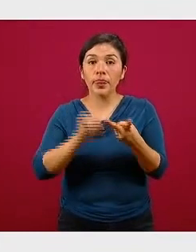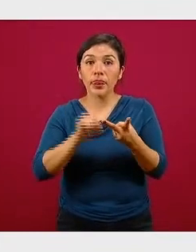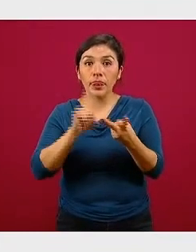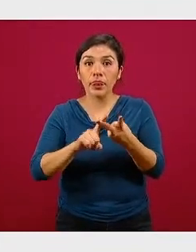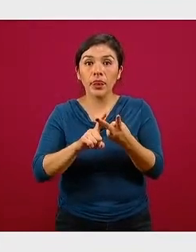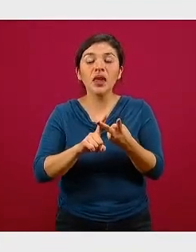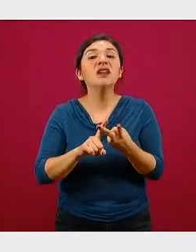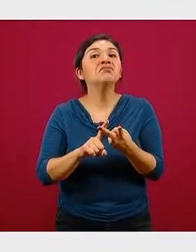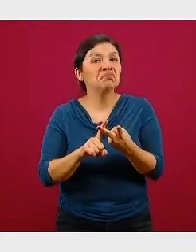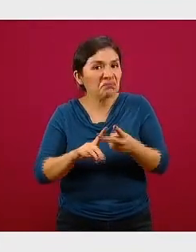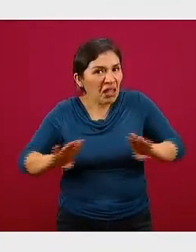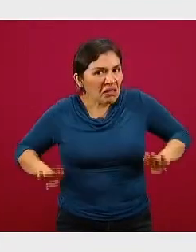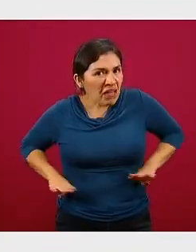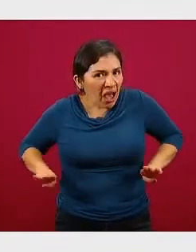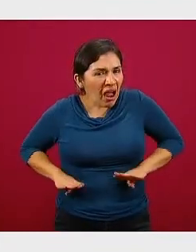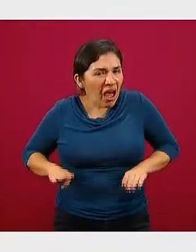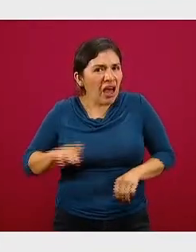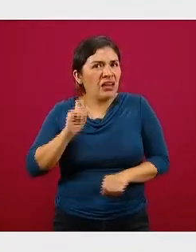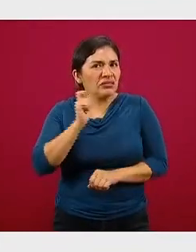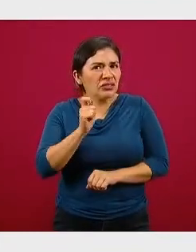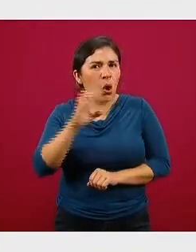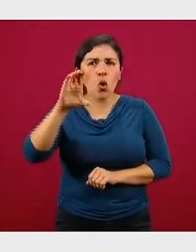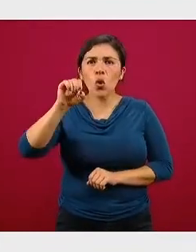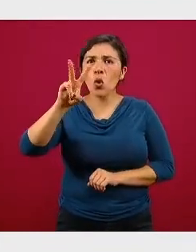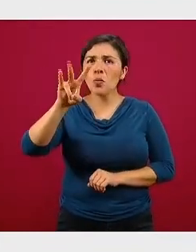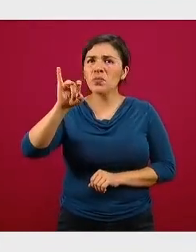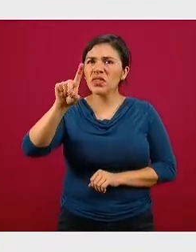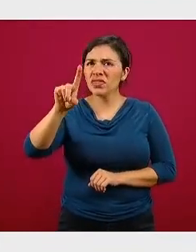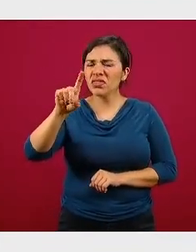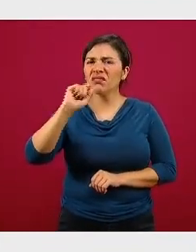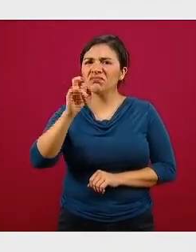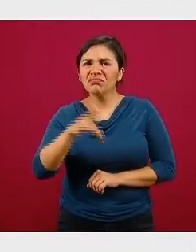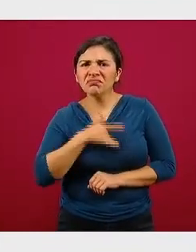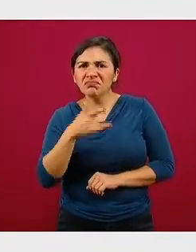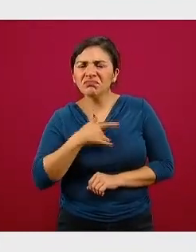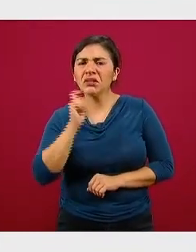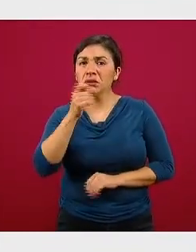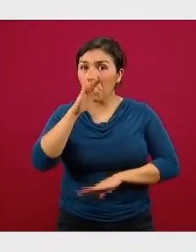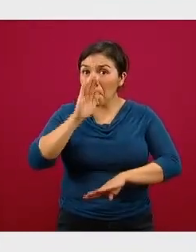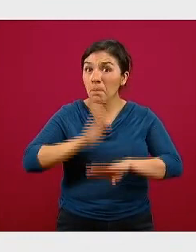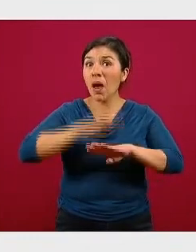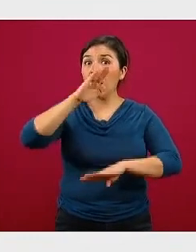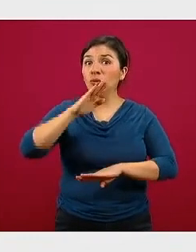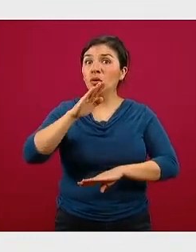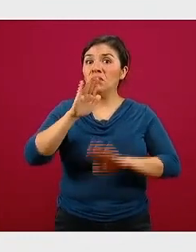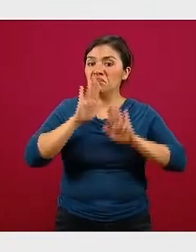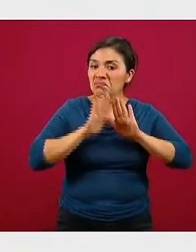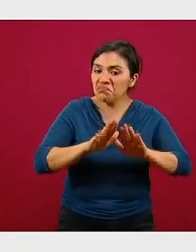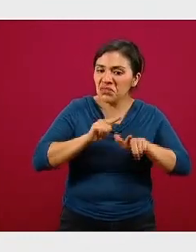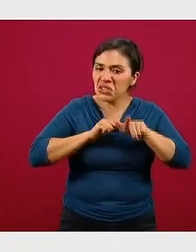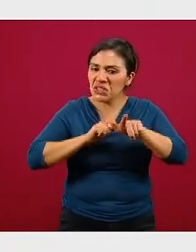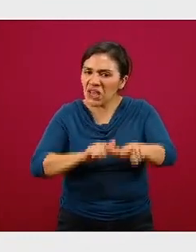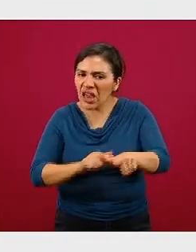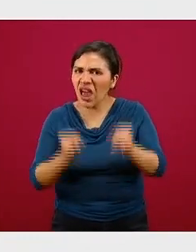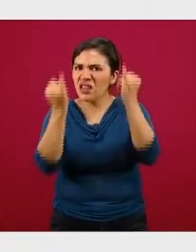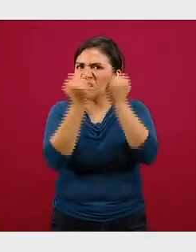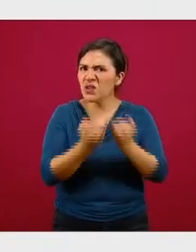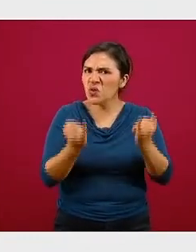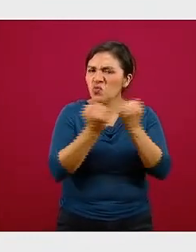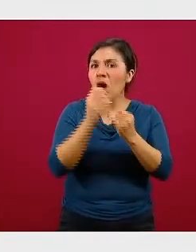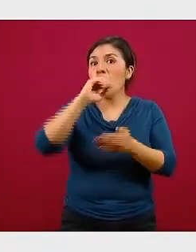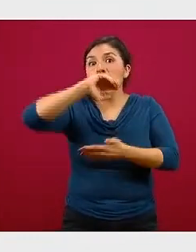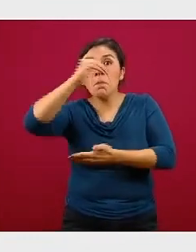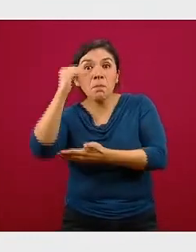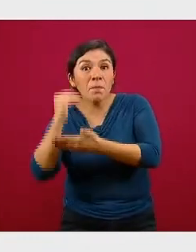la tendencia de síndrome COVID, que eso es qué tanto incrementa, se mantiene estable o